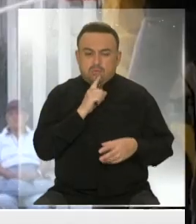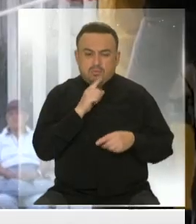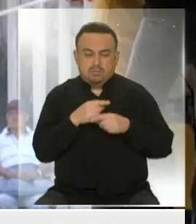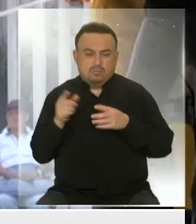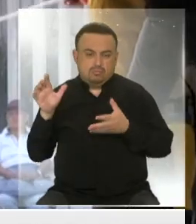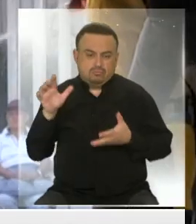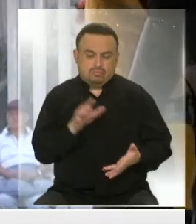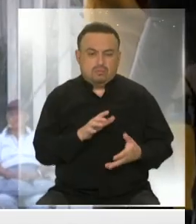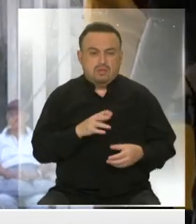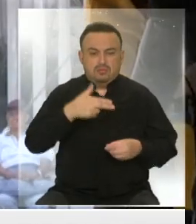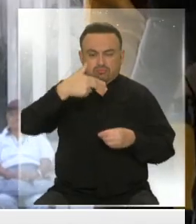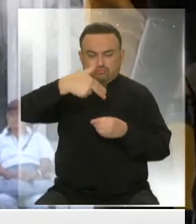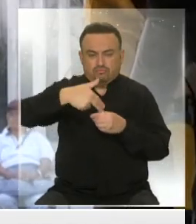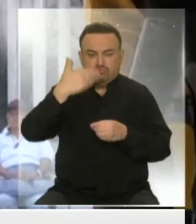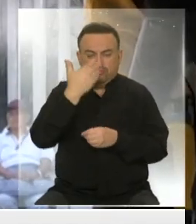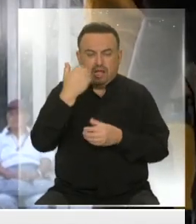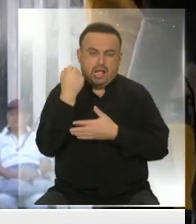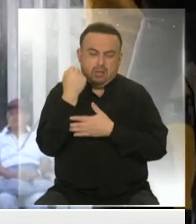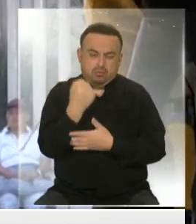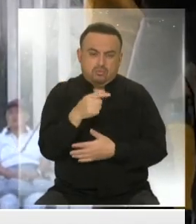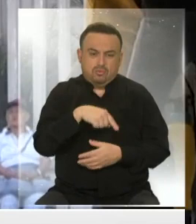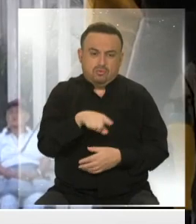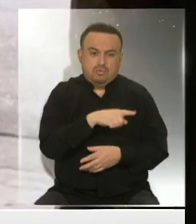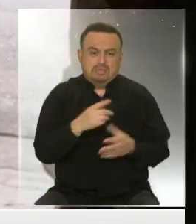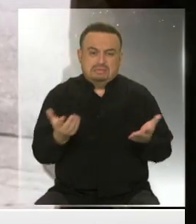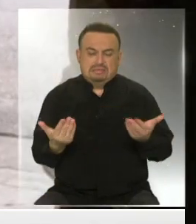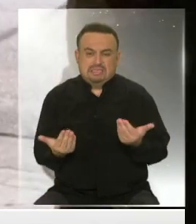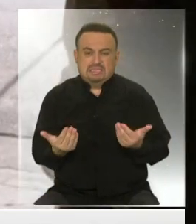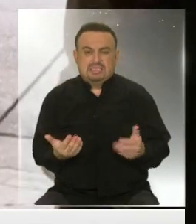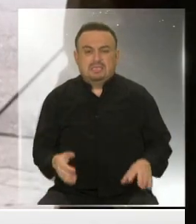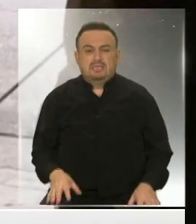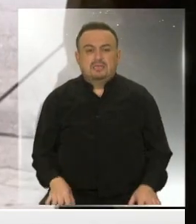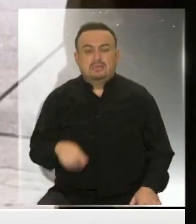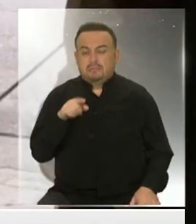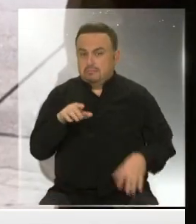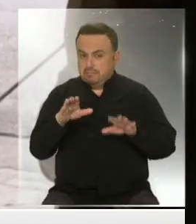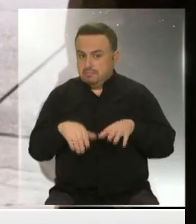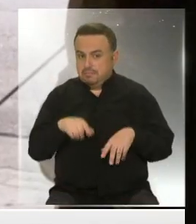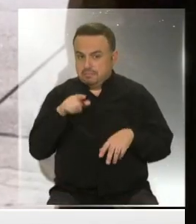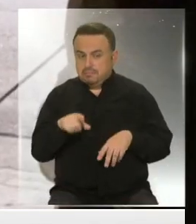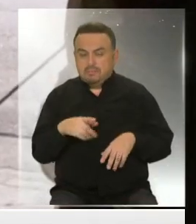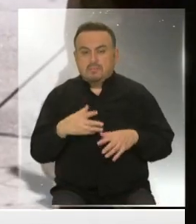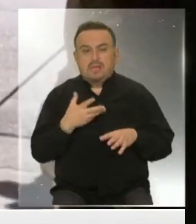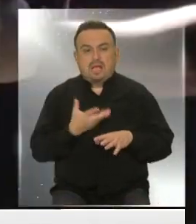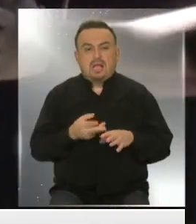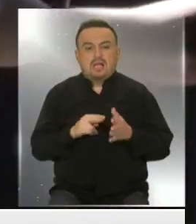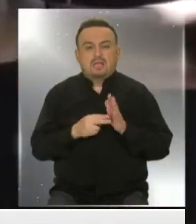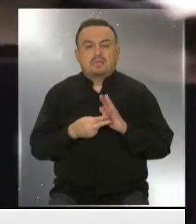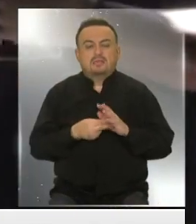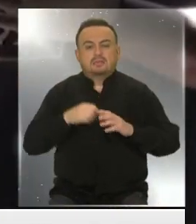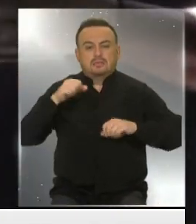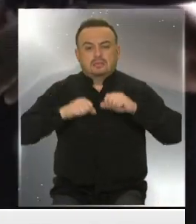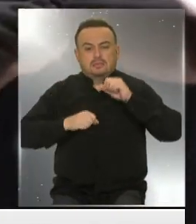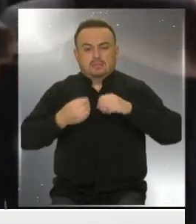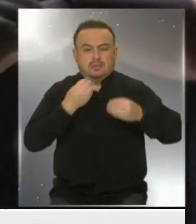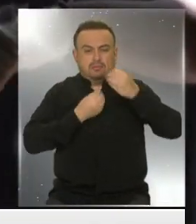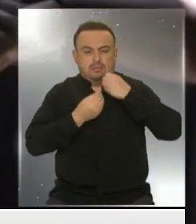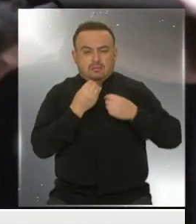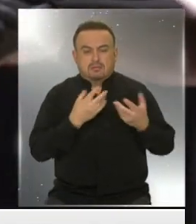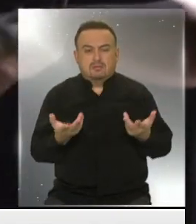días a tratar de contribuir a esa necesidad eso mismo ha generado que haya problemas en la industria alimentaria